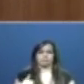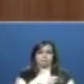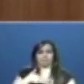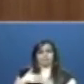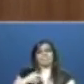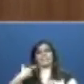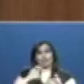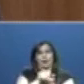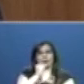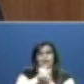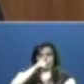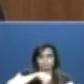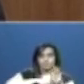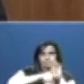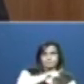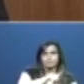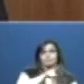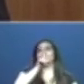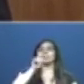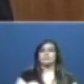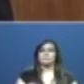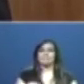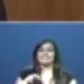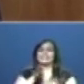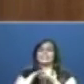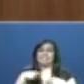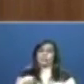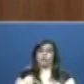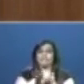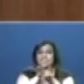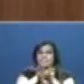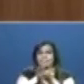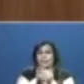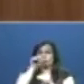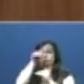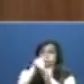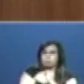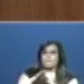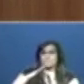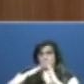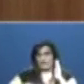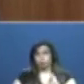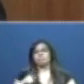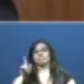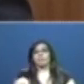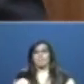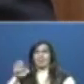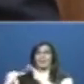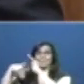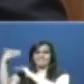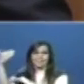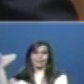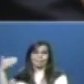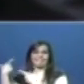agrícola en la más moderada caída del sector servicios y en el buen comportamiento del sector exterior en